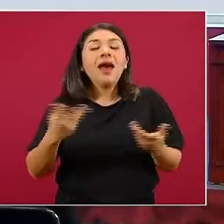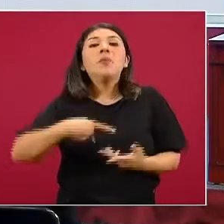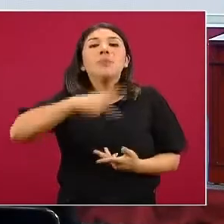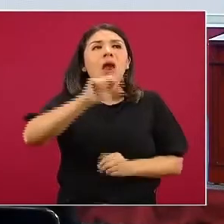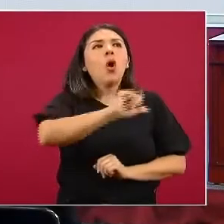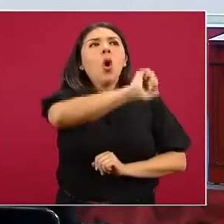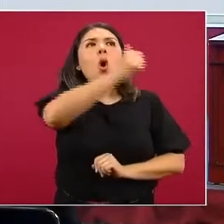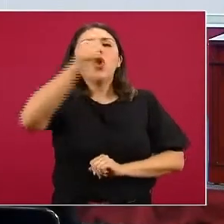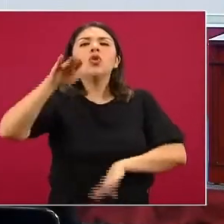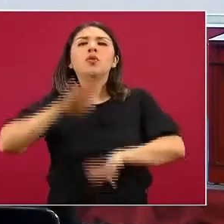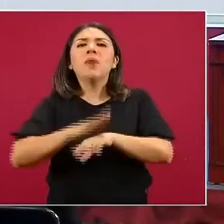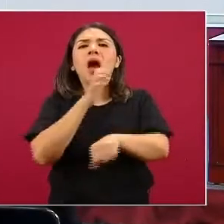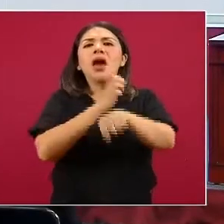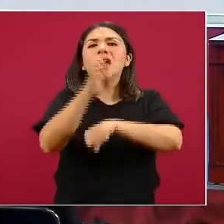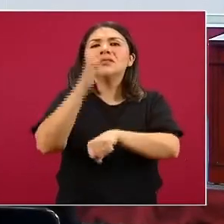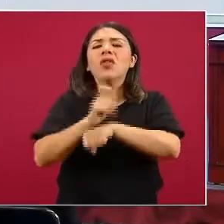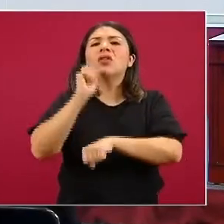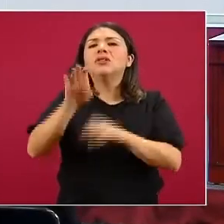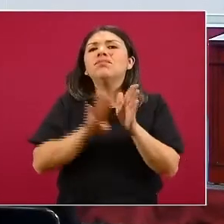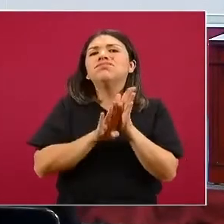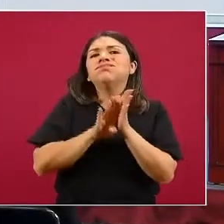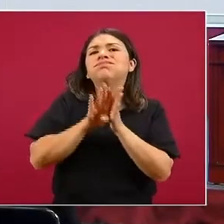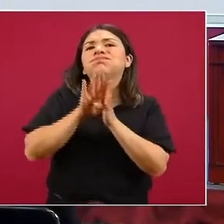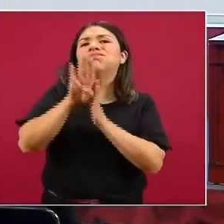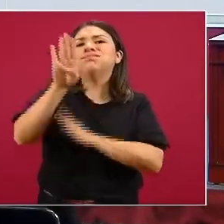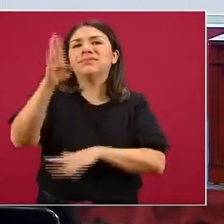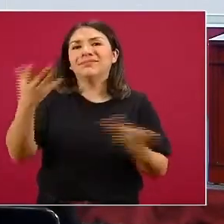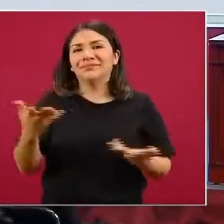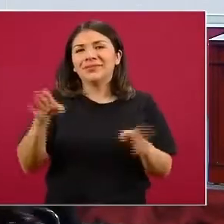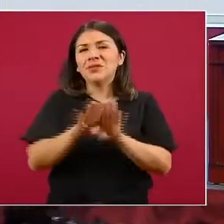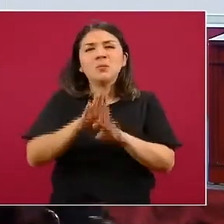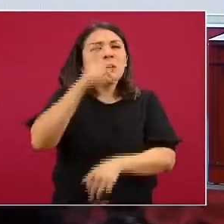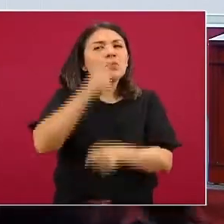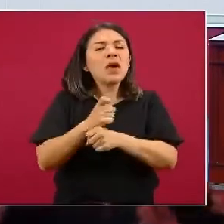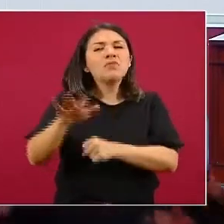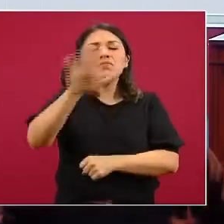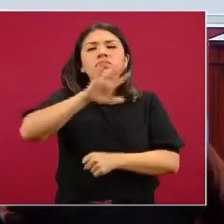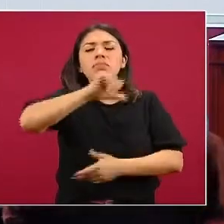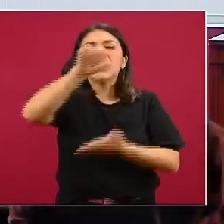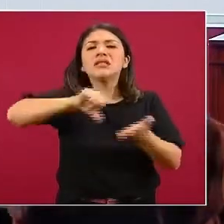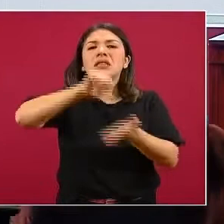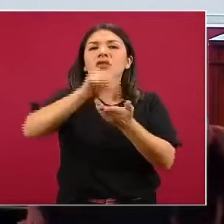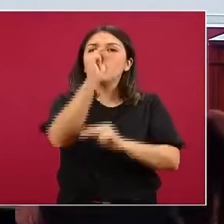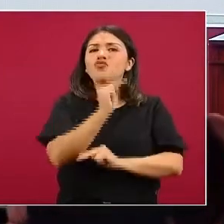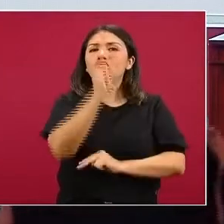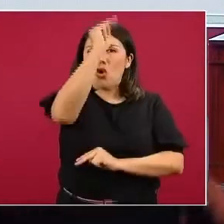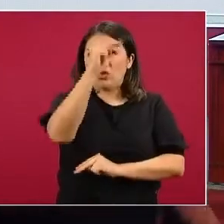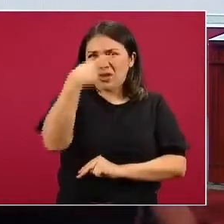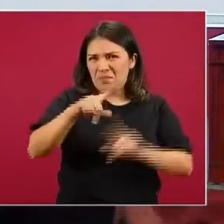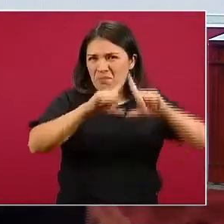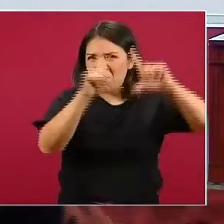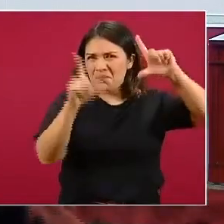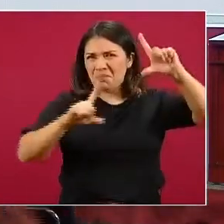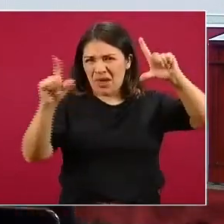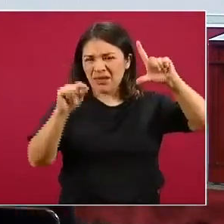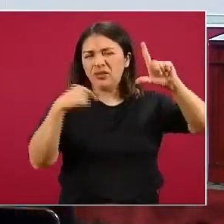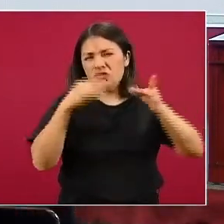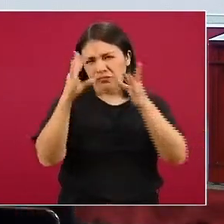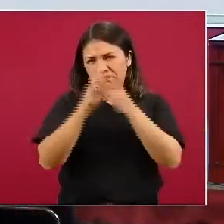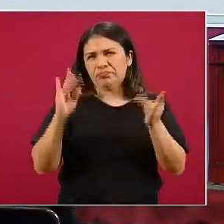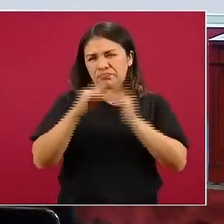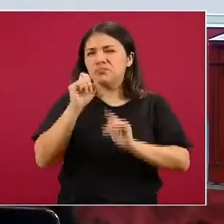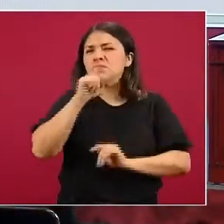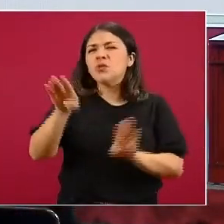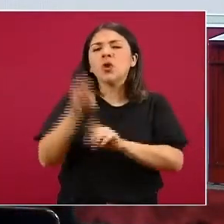tenemos otras que están en ascenso, particularmente en la región centro-norte del país. Lo comentaremos ahora en relación con